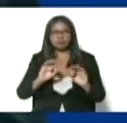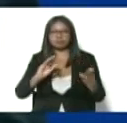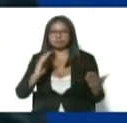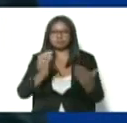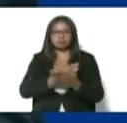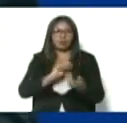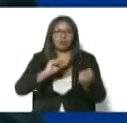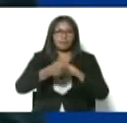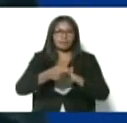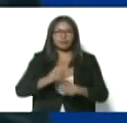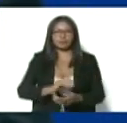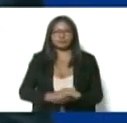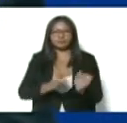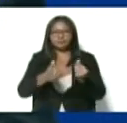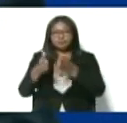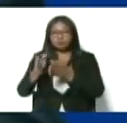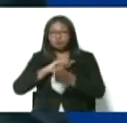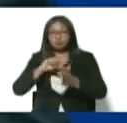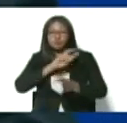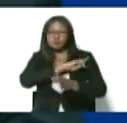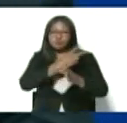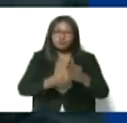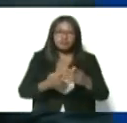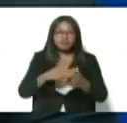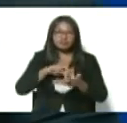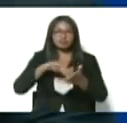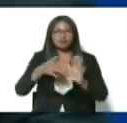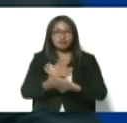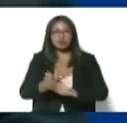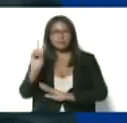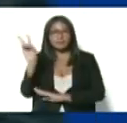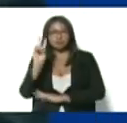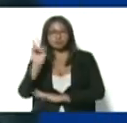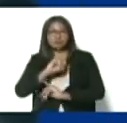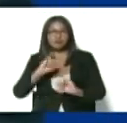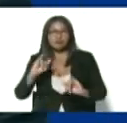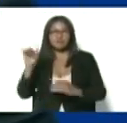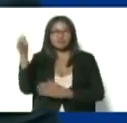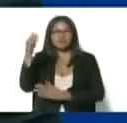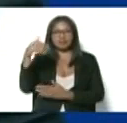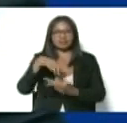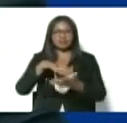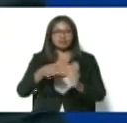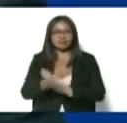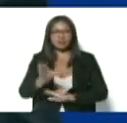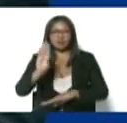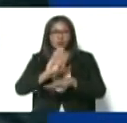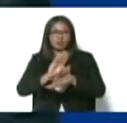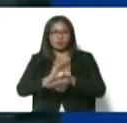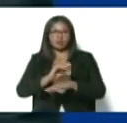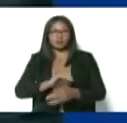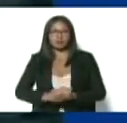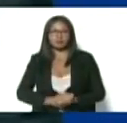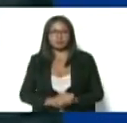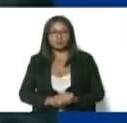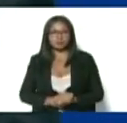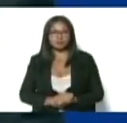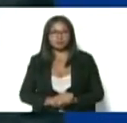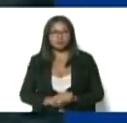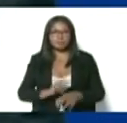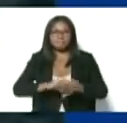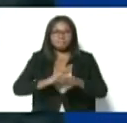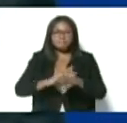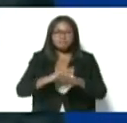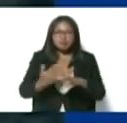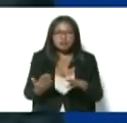parte le vamos a dar una gran fortaleza a lo que venezuela también es bandera que es el tema de la prevención porque es irónico pero